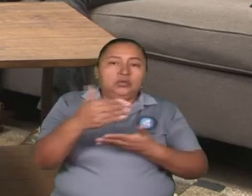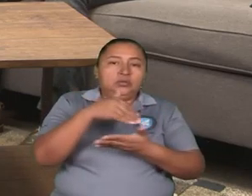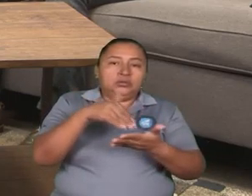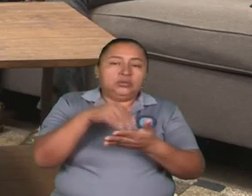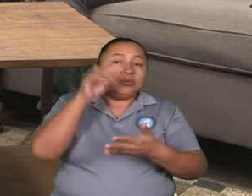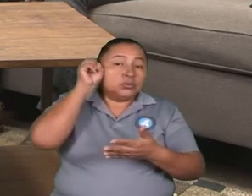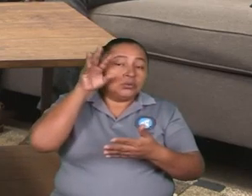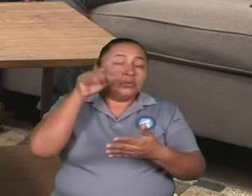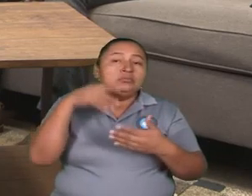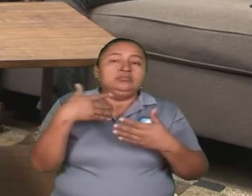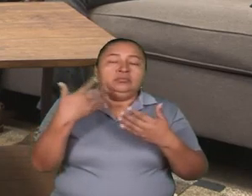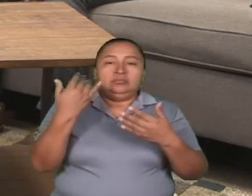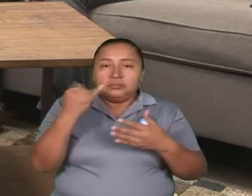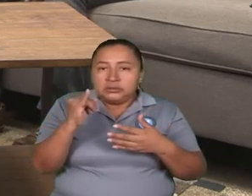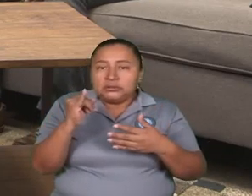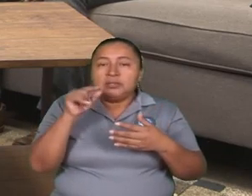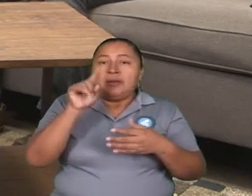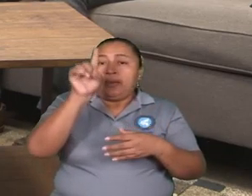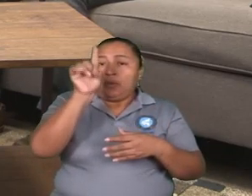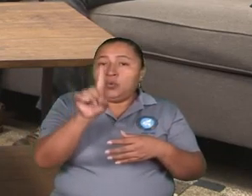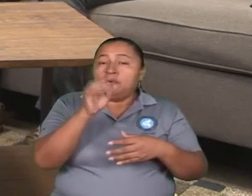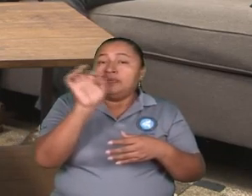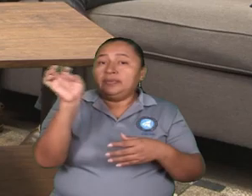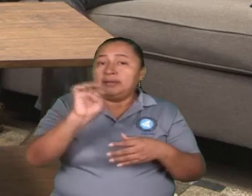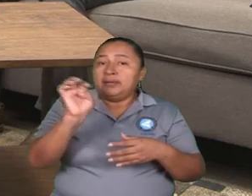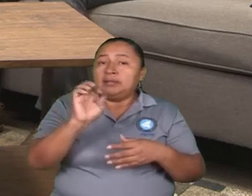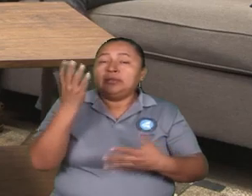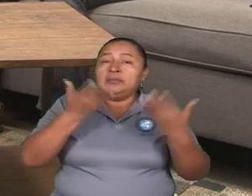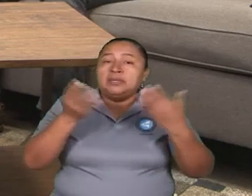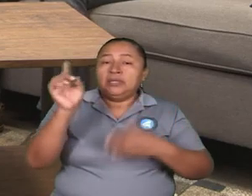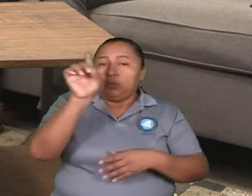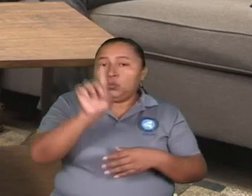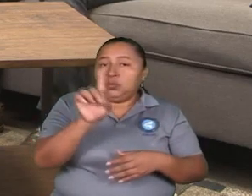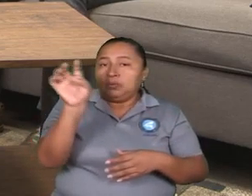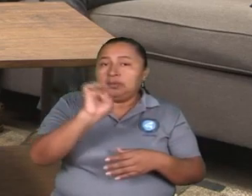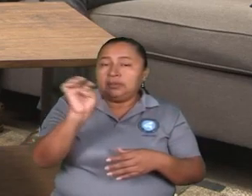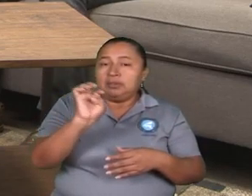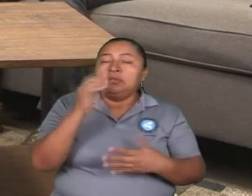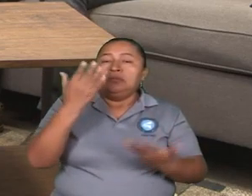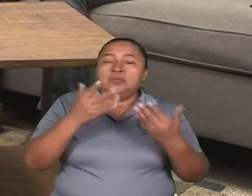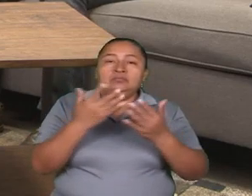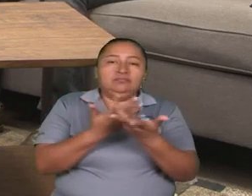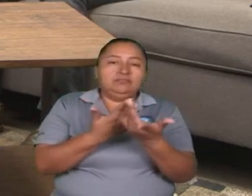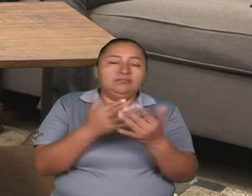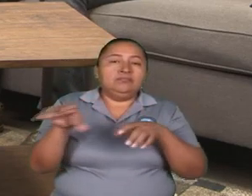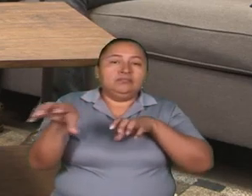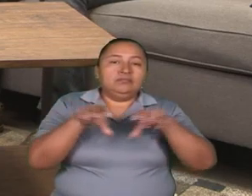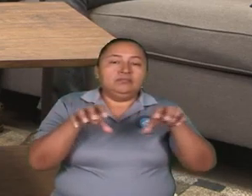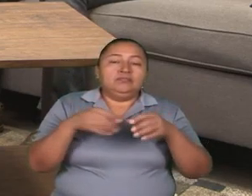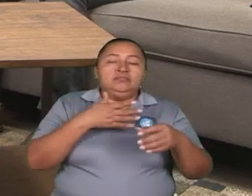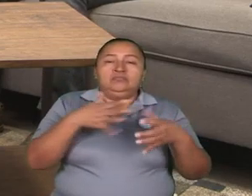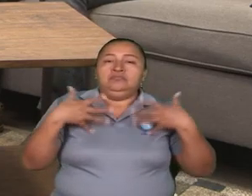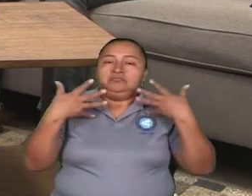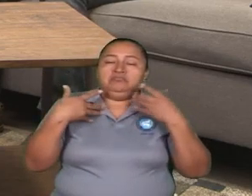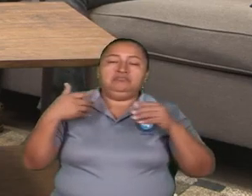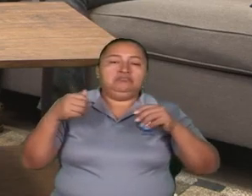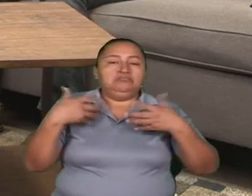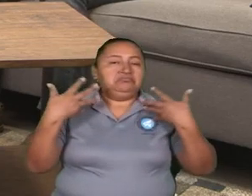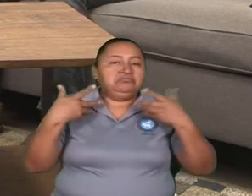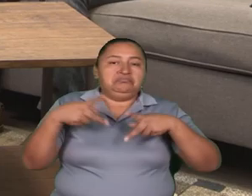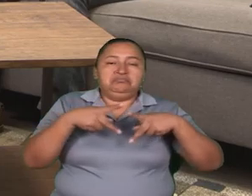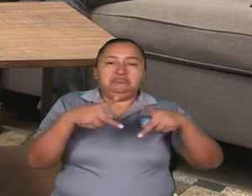activado. Bueno, gracias a este buen gobierno y responsable que tenemos, también en el centro turístico Silonen